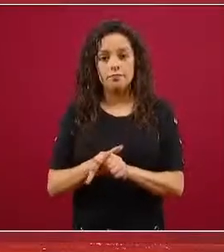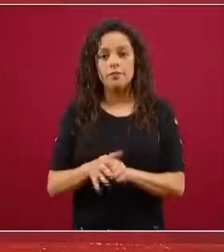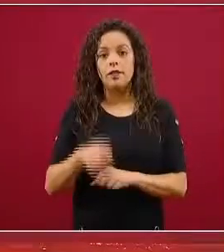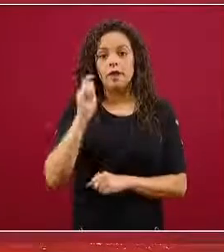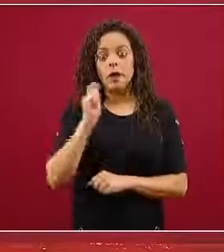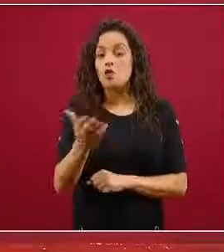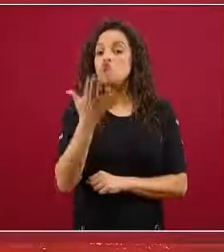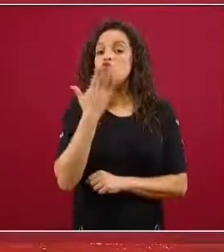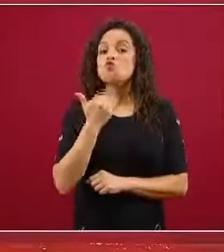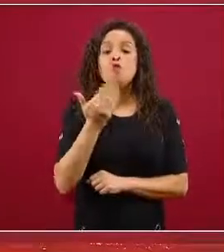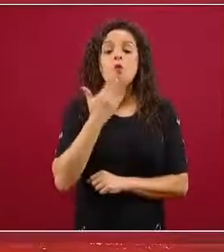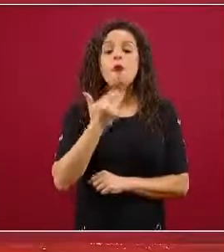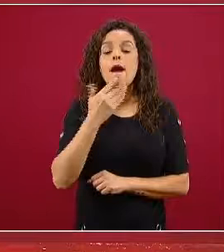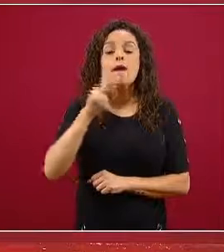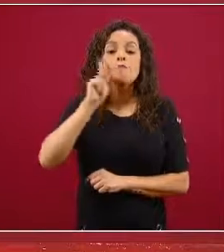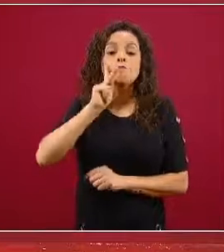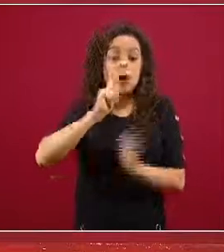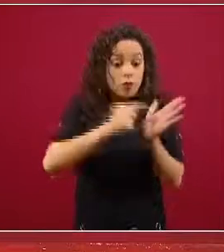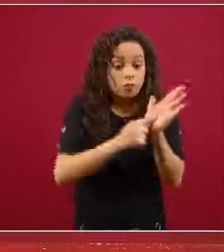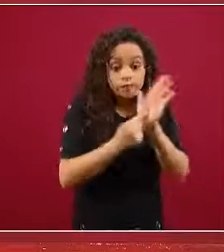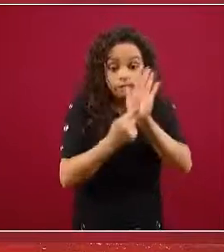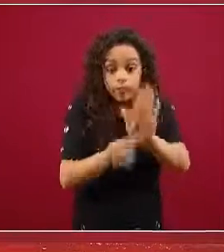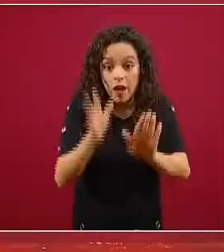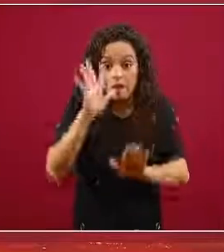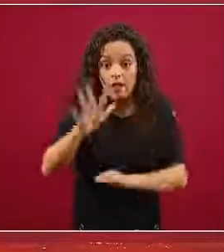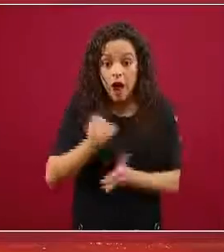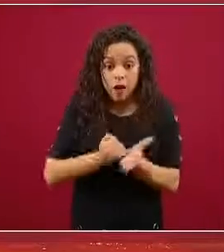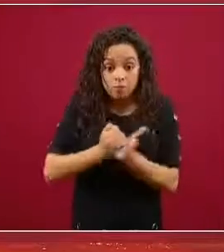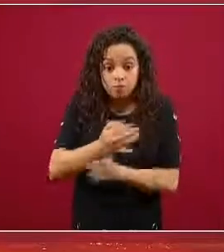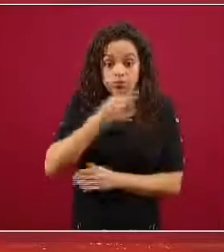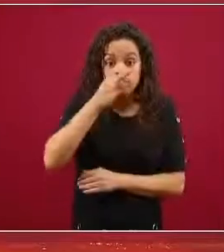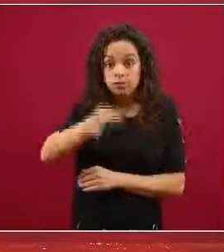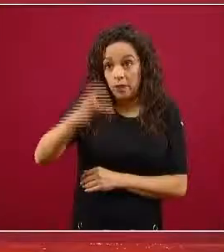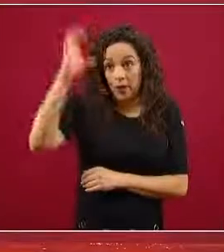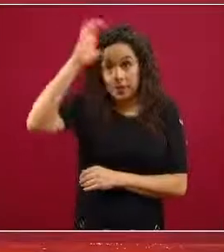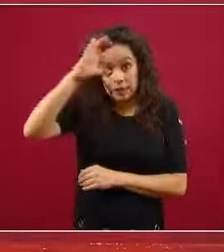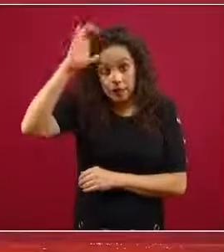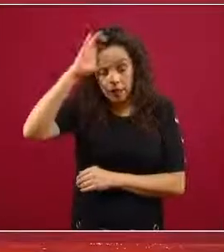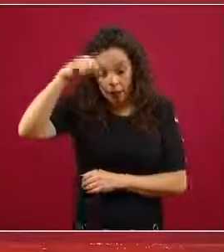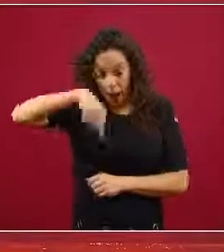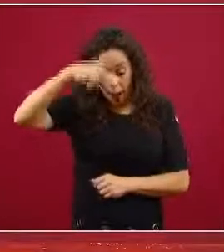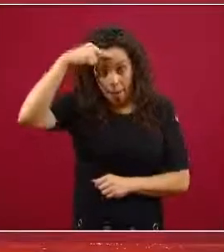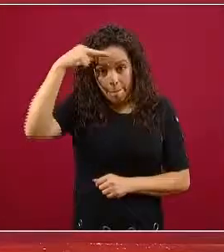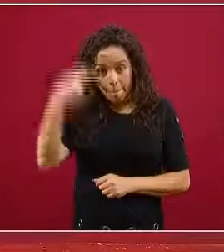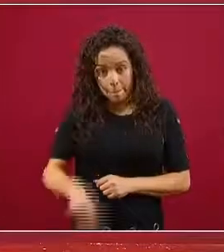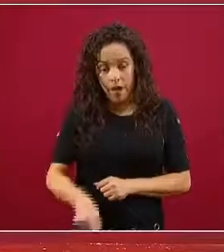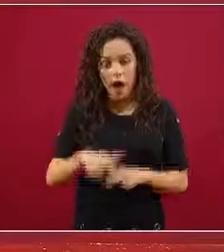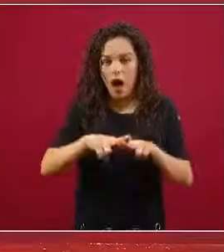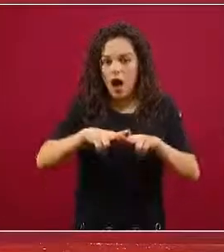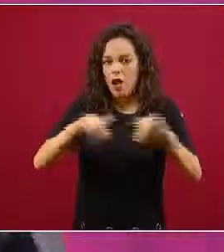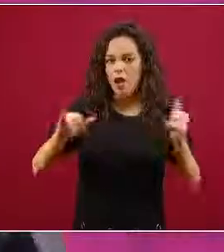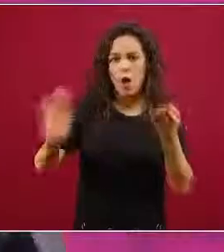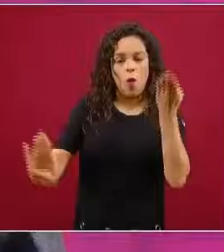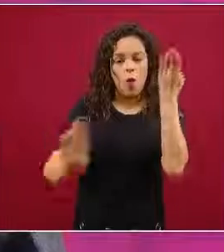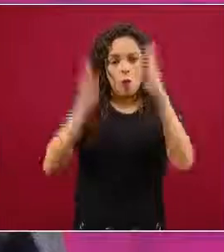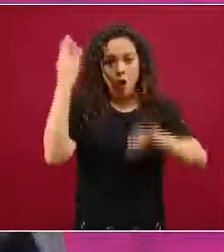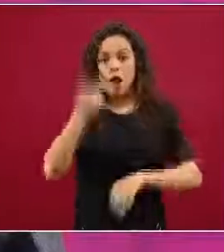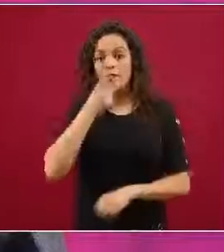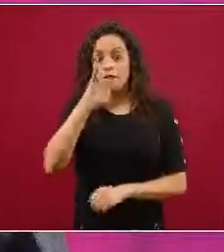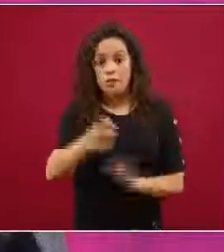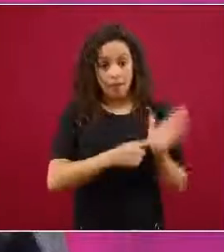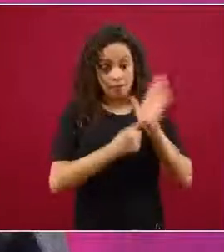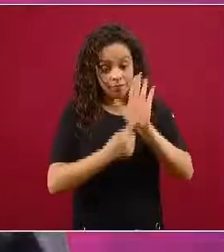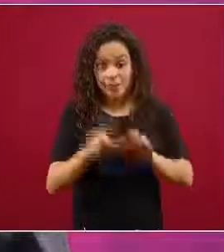científica, repito, no existe evidencia científica ni en México ni en el mundo que muestre que el dióxido de cloro es